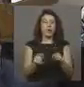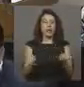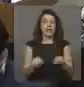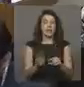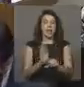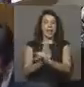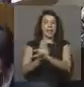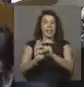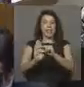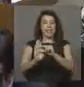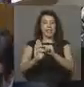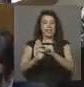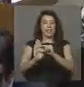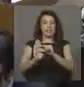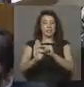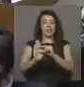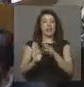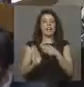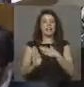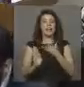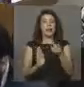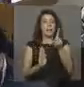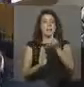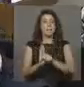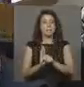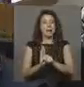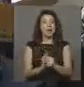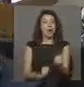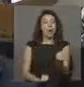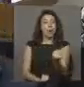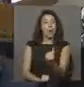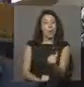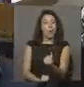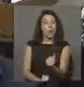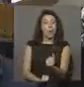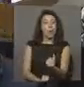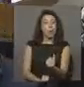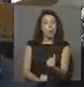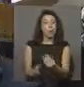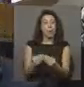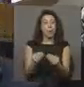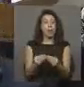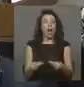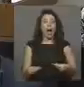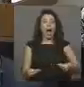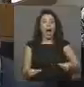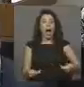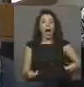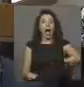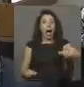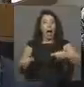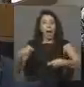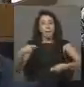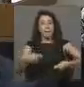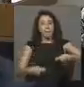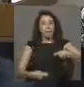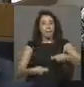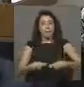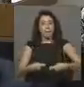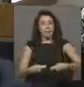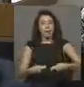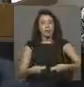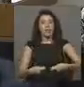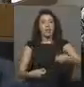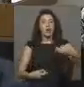una indicación que busca rebajar a $1 el aporte a la